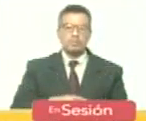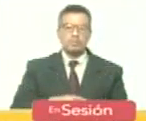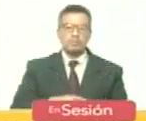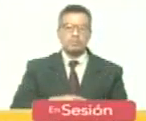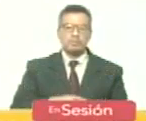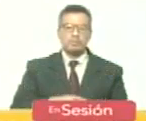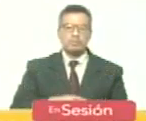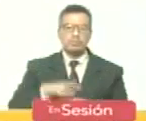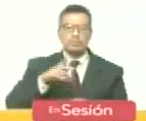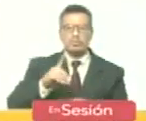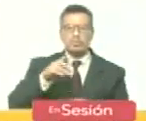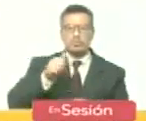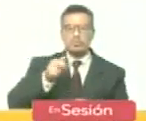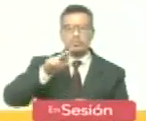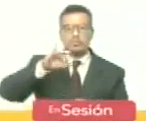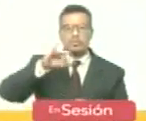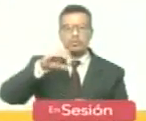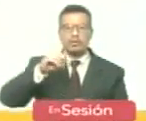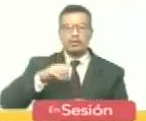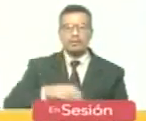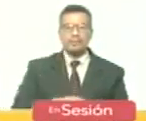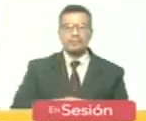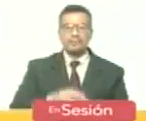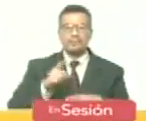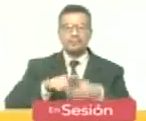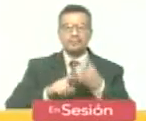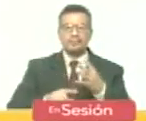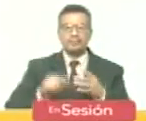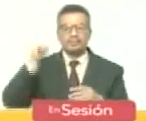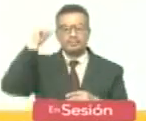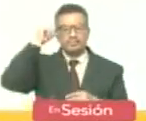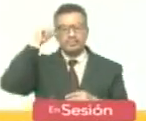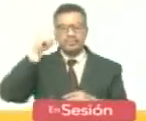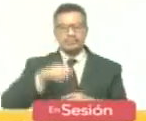Si Darío no decide por esas cosas de Dios,